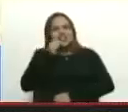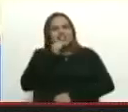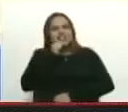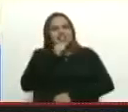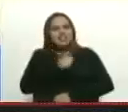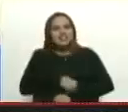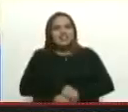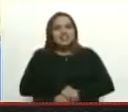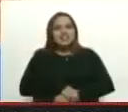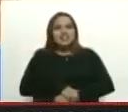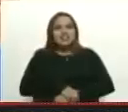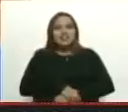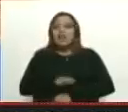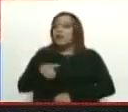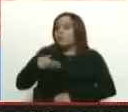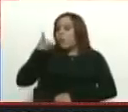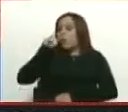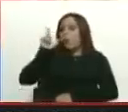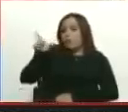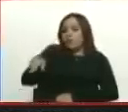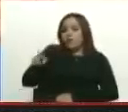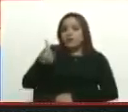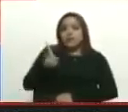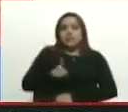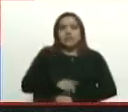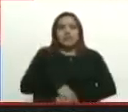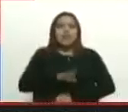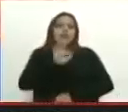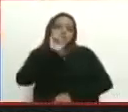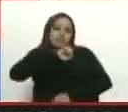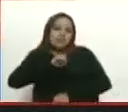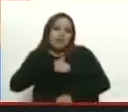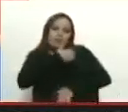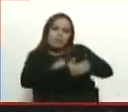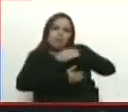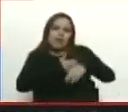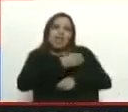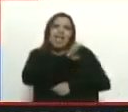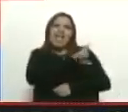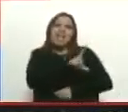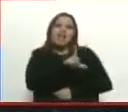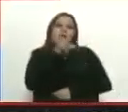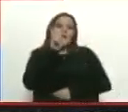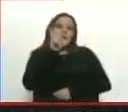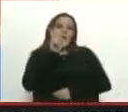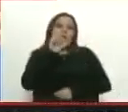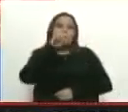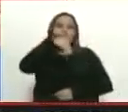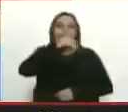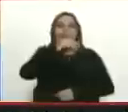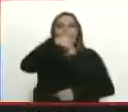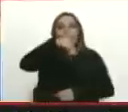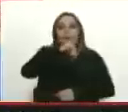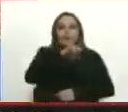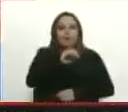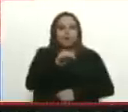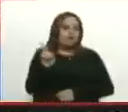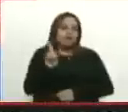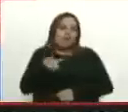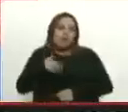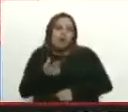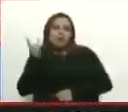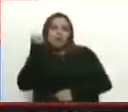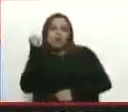Ah, pues bueno, pues es un señor, ¿no? Ah, claro, vale, la momia es momia. Uno no dice el momio. Dice la momia, hombre o mujer.